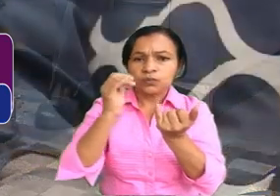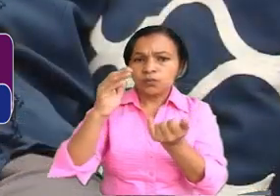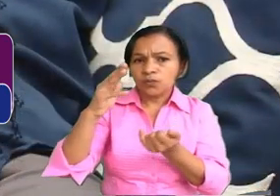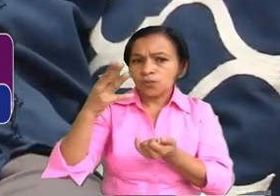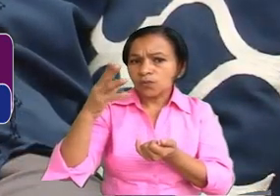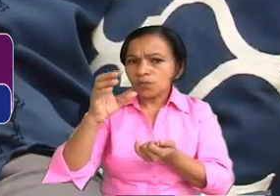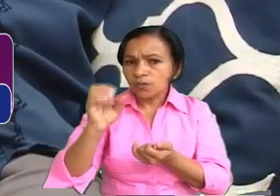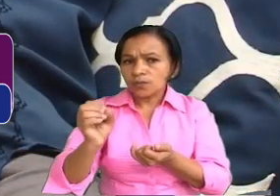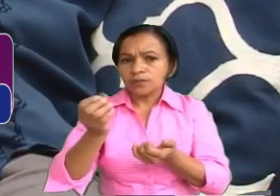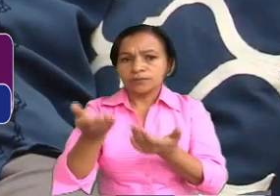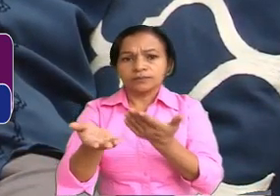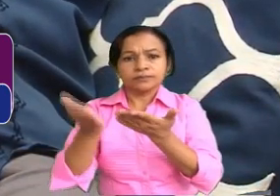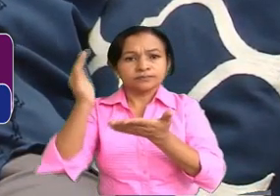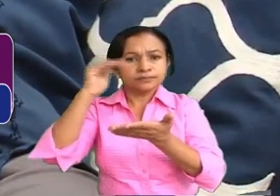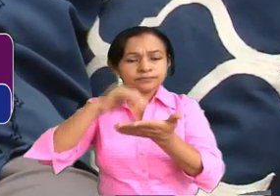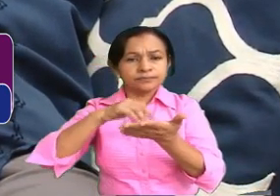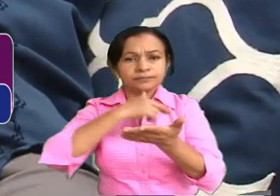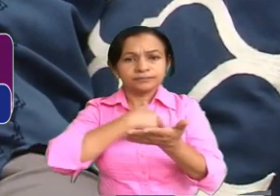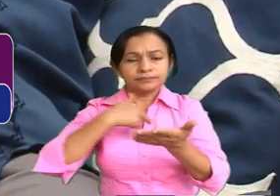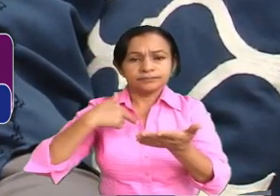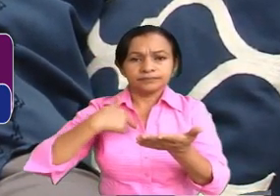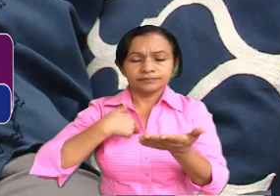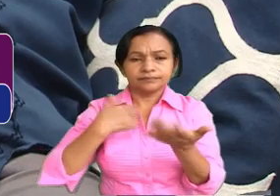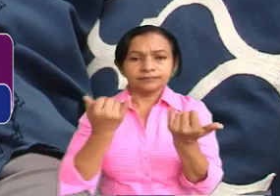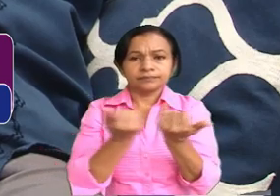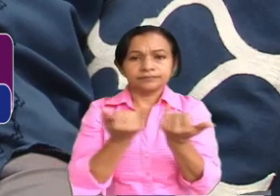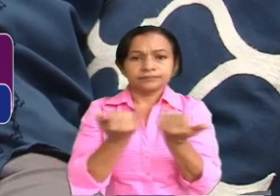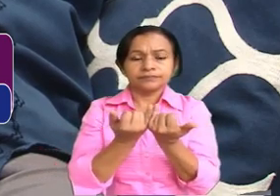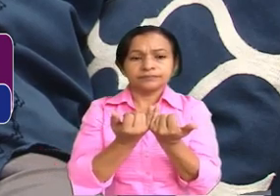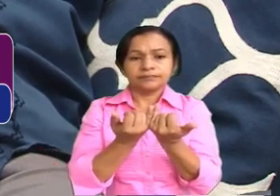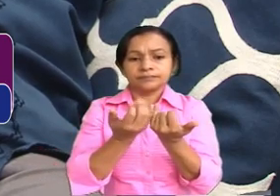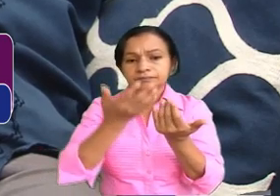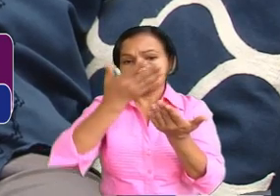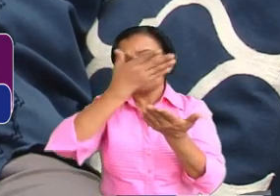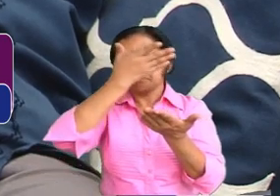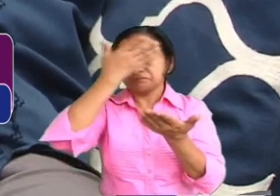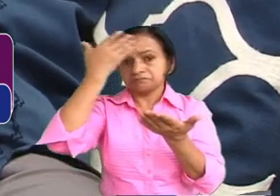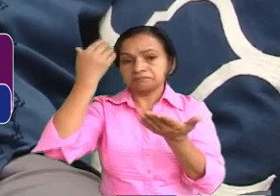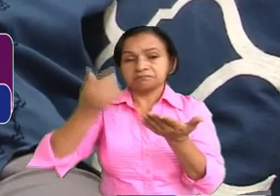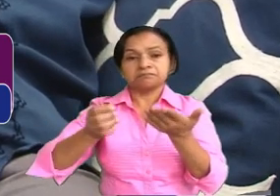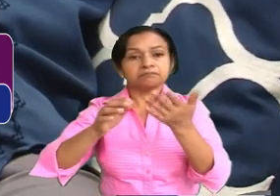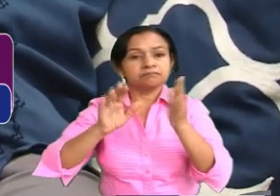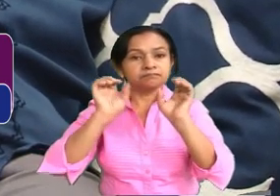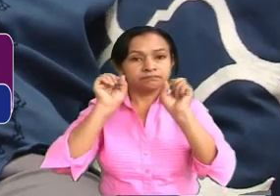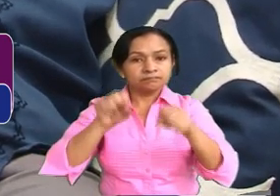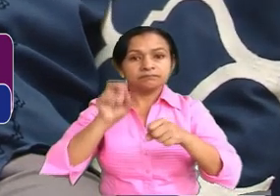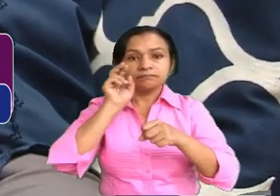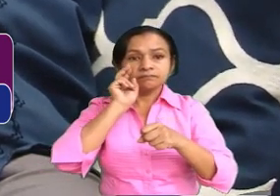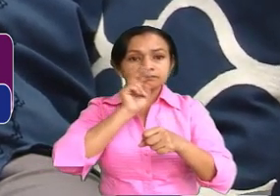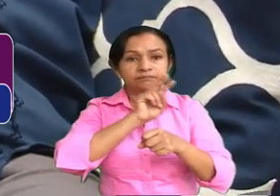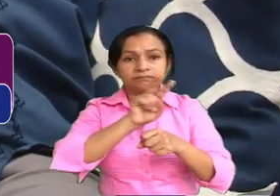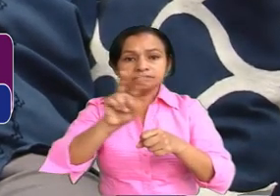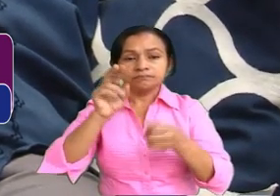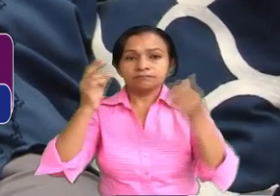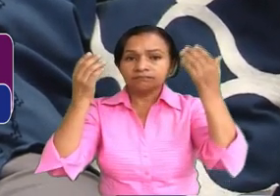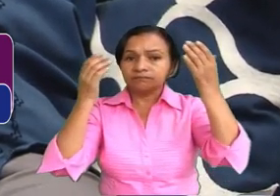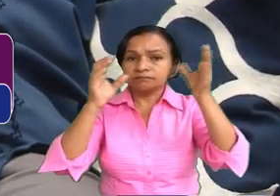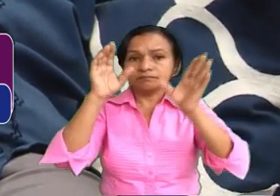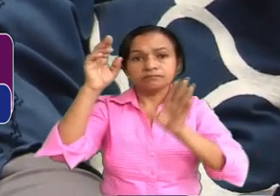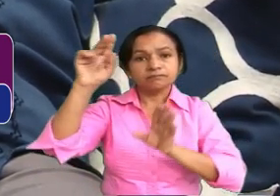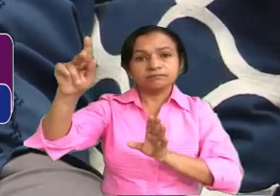se volvió al atraso a través de abandono. Y lo podemos ver en asuntos políticos